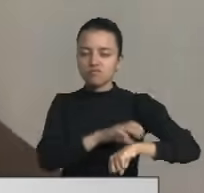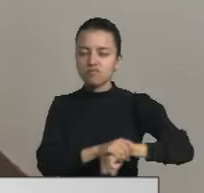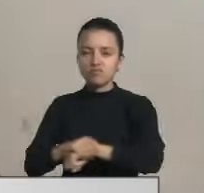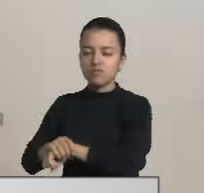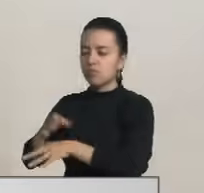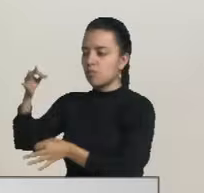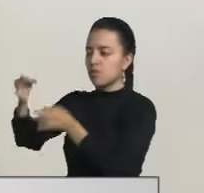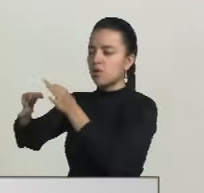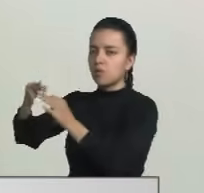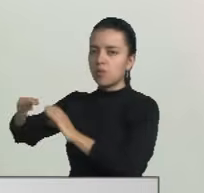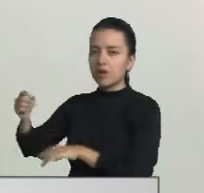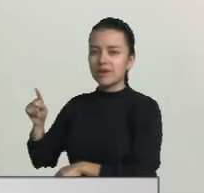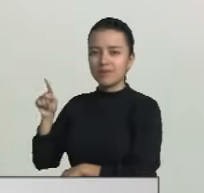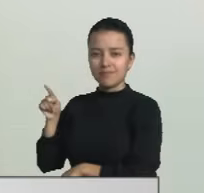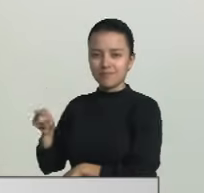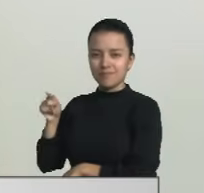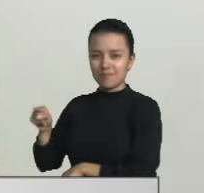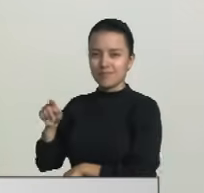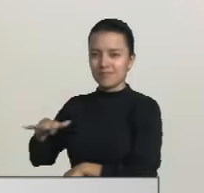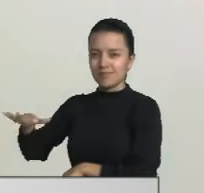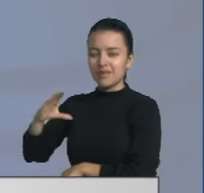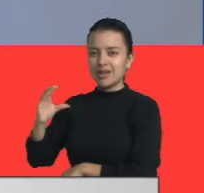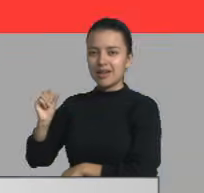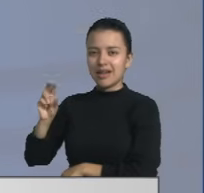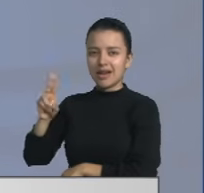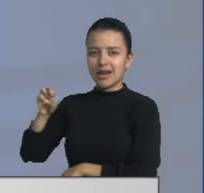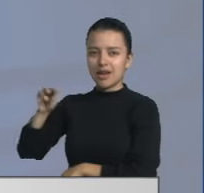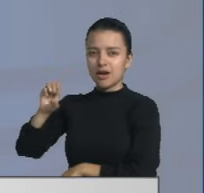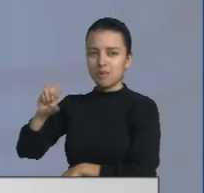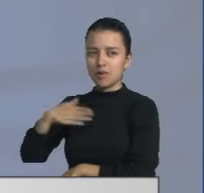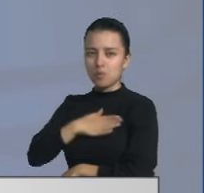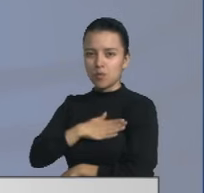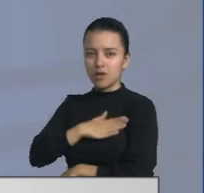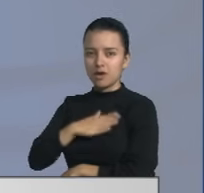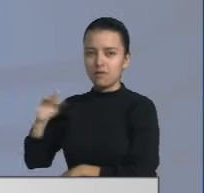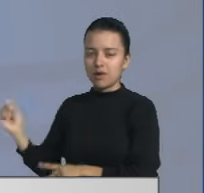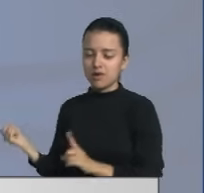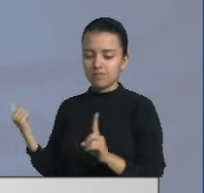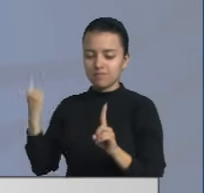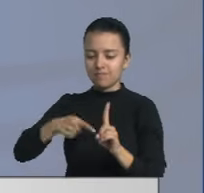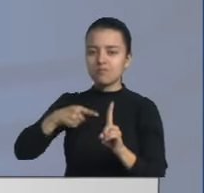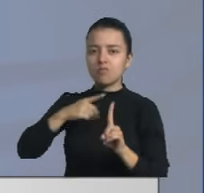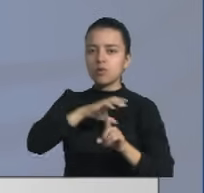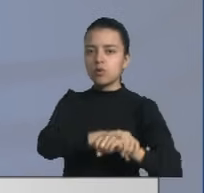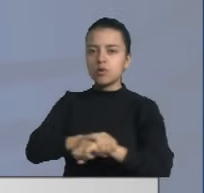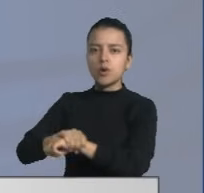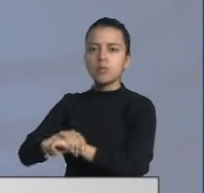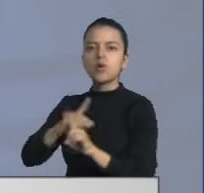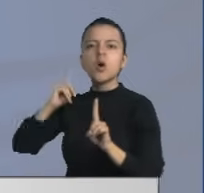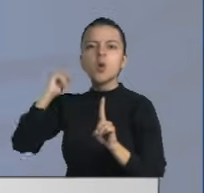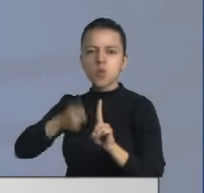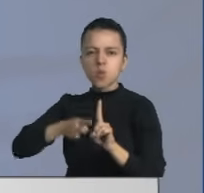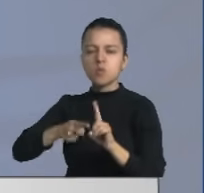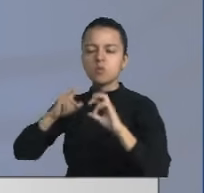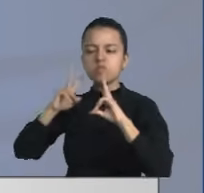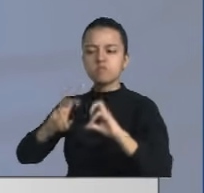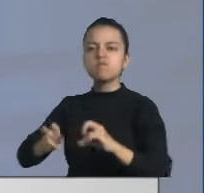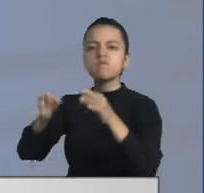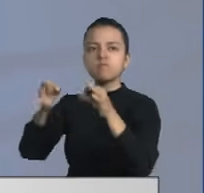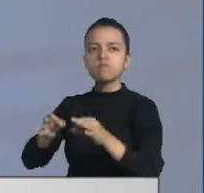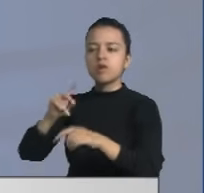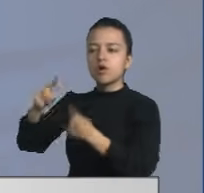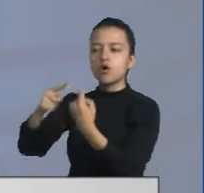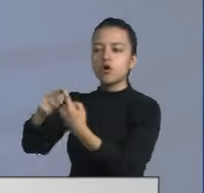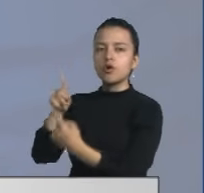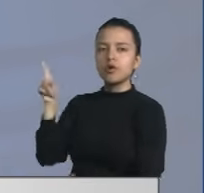juzgado primero promiscuo municipal del Carmen de Bolívar por el homicidio del patrullero Iván de Jesús Acosta Julio en el año 2022 en medio